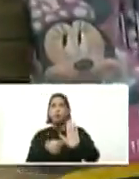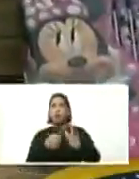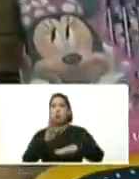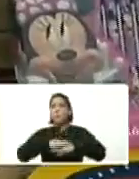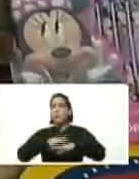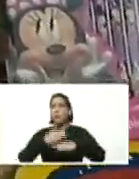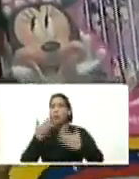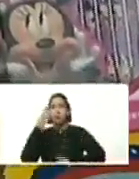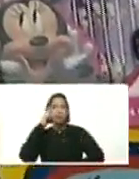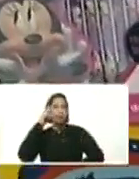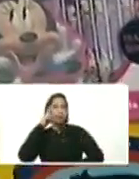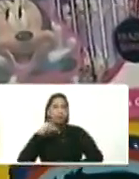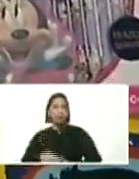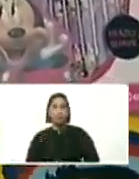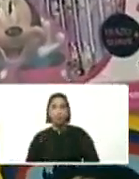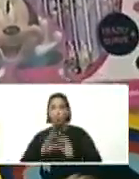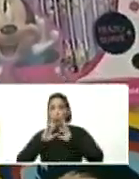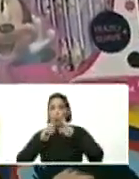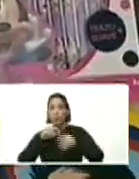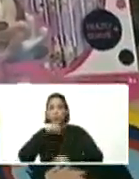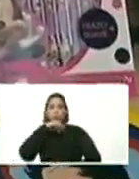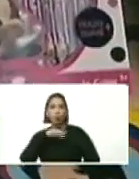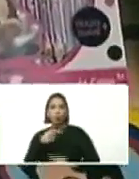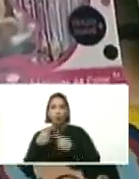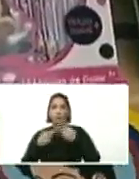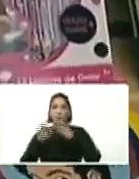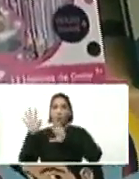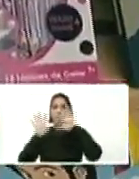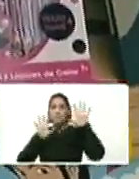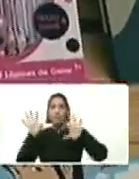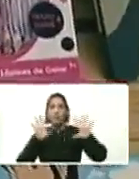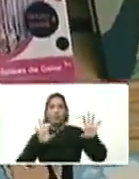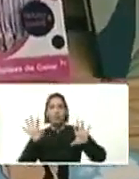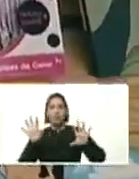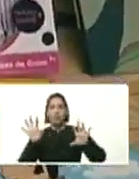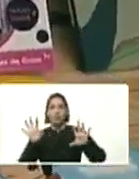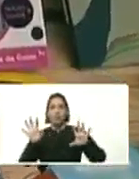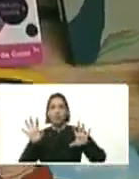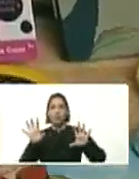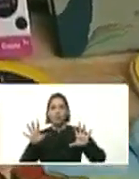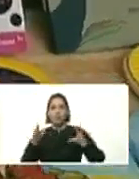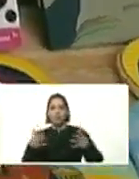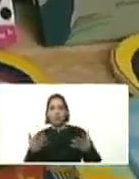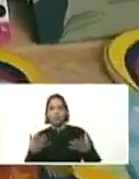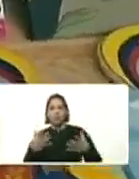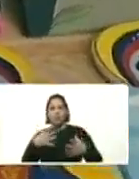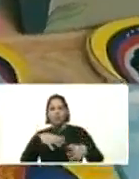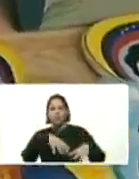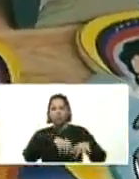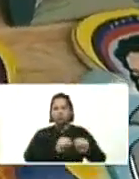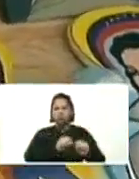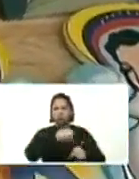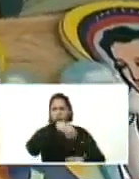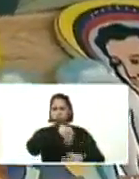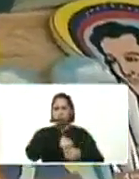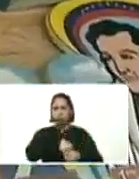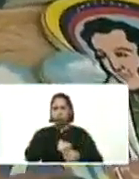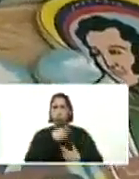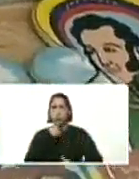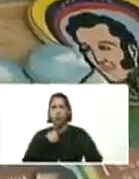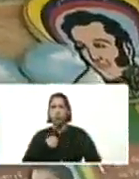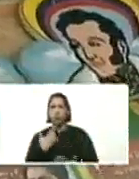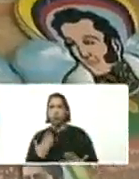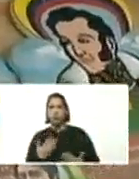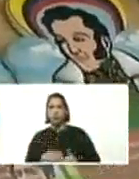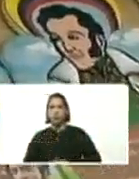las razones, cuenta la historia de en diferentes países y los nuclea de manera tal que nos dice exactamente